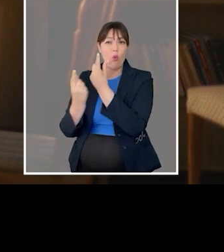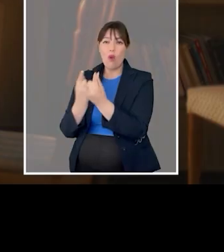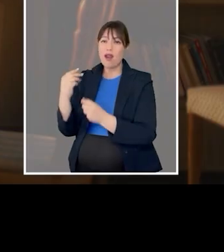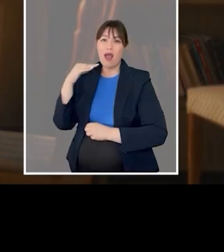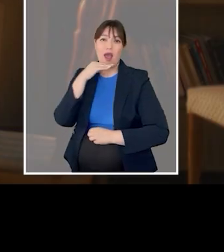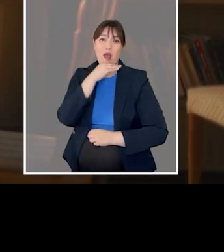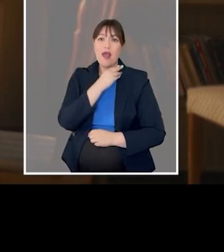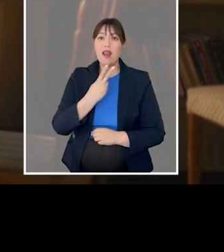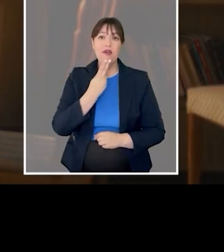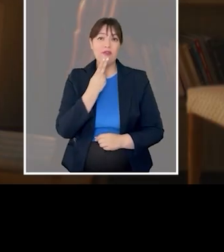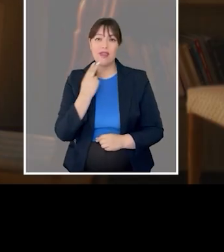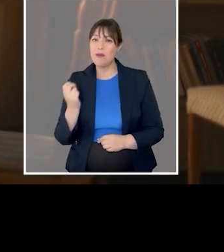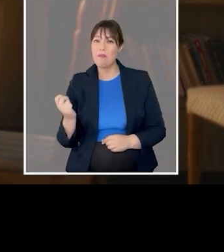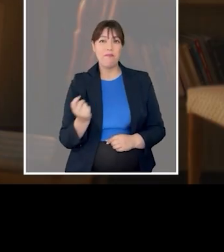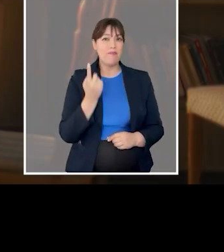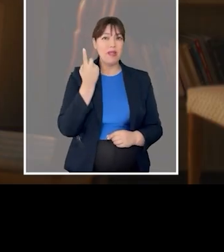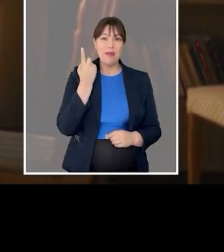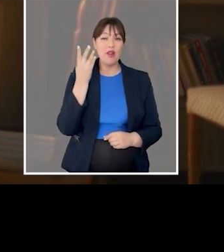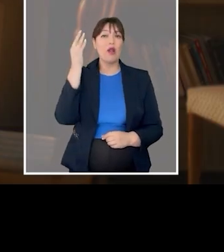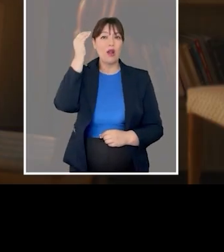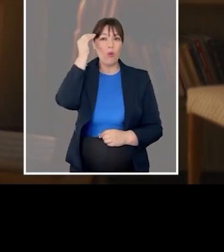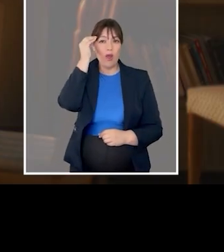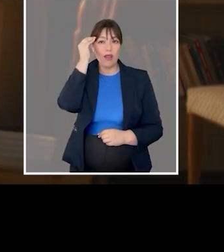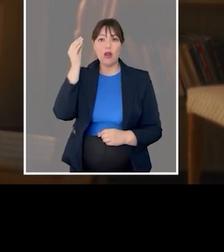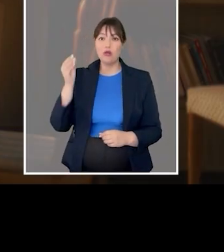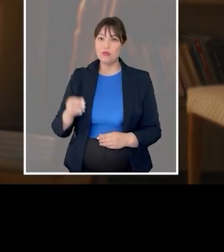Y recuerda que las vidas son lo primero.